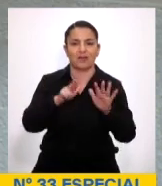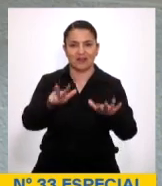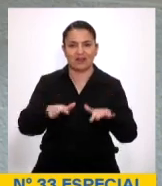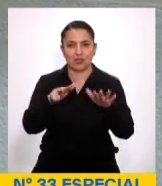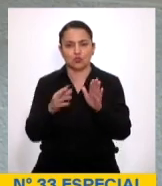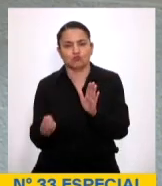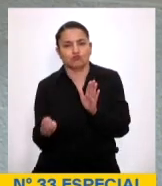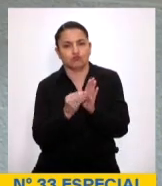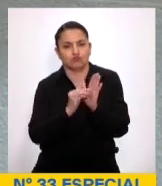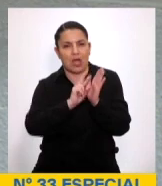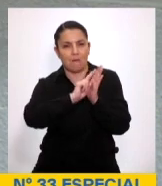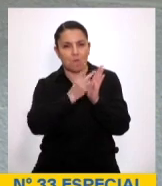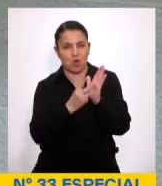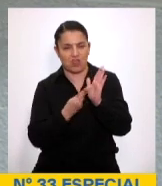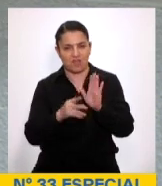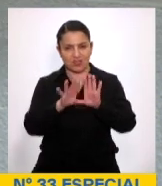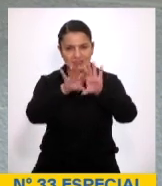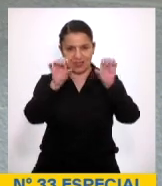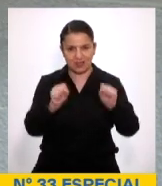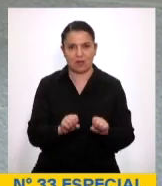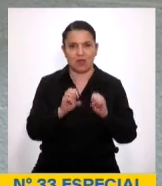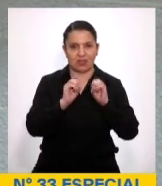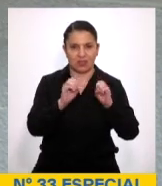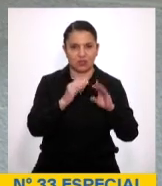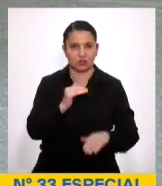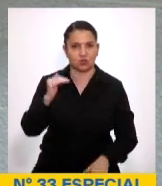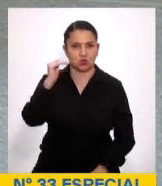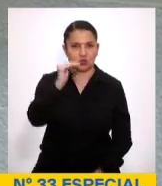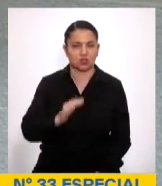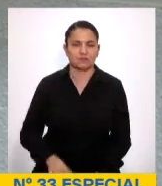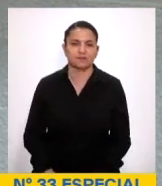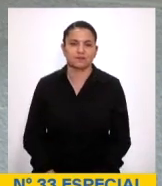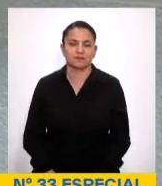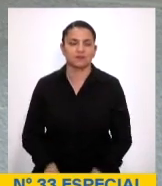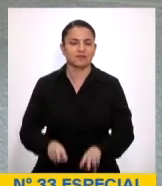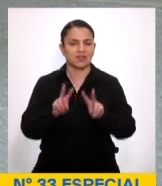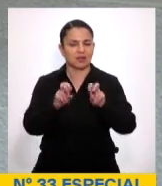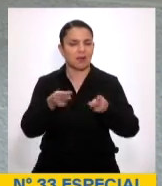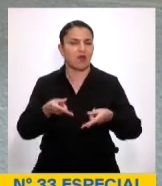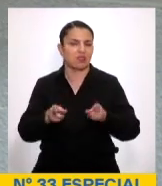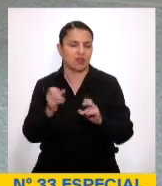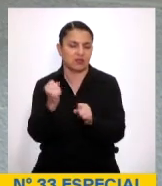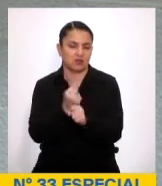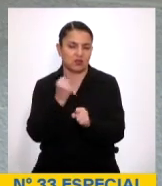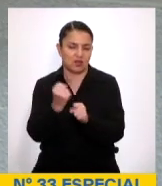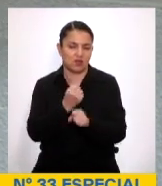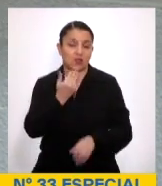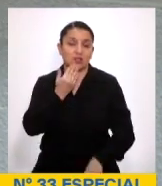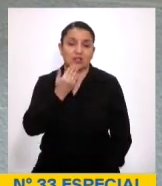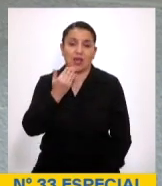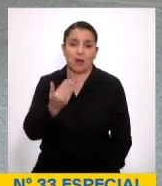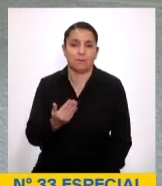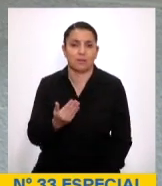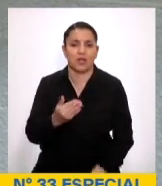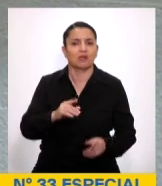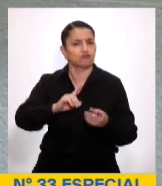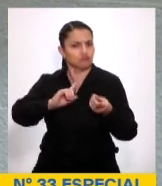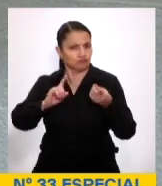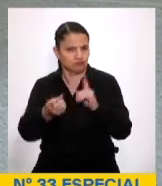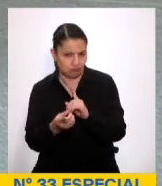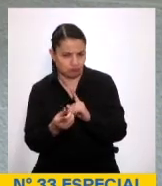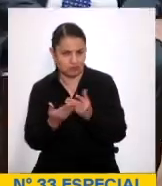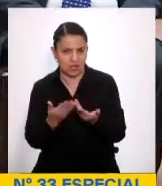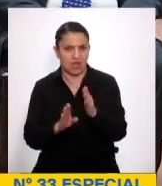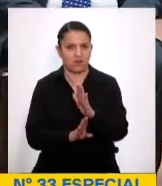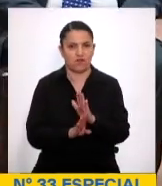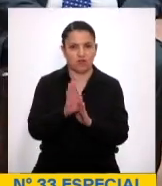importantes modificaciones al sistema de educación superior en el ámbito de los Derechos laborales también se han hecho grandes avances impulsados por este